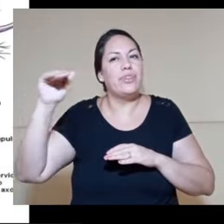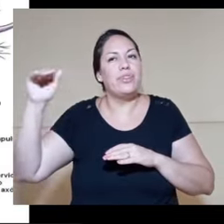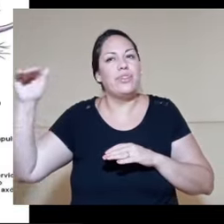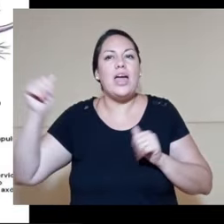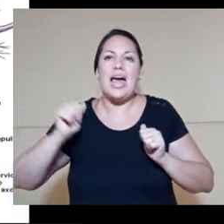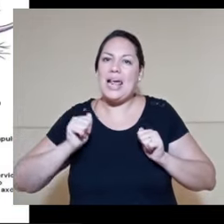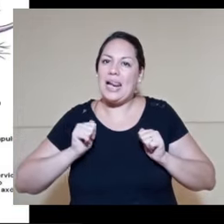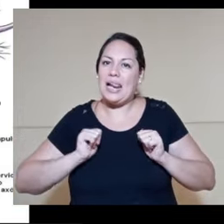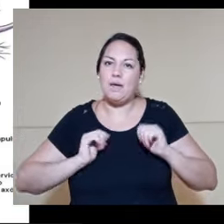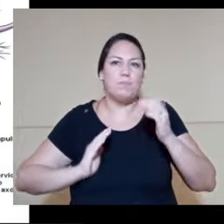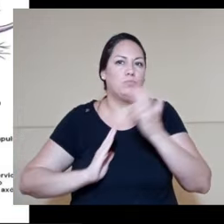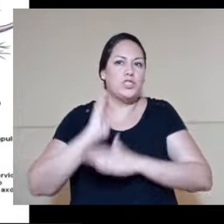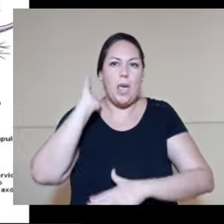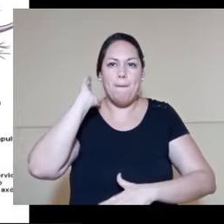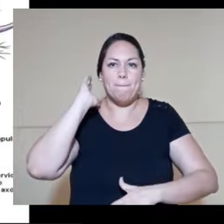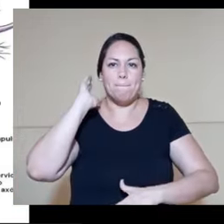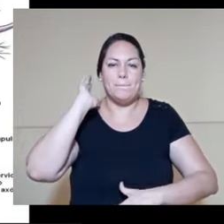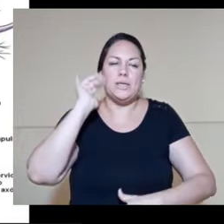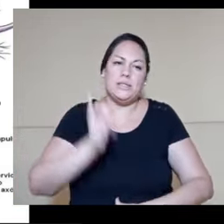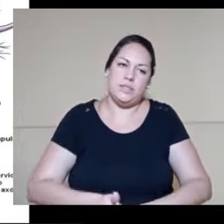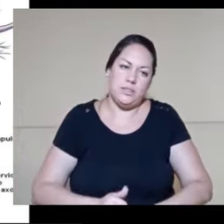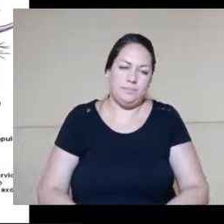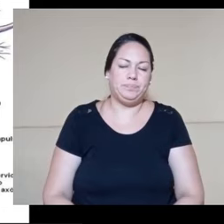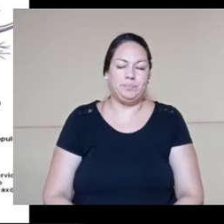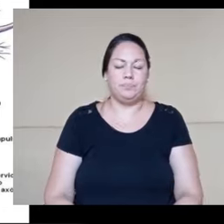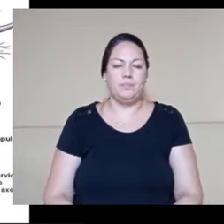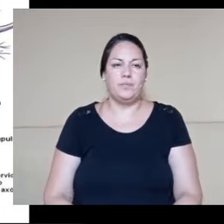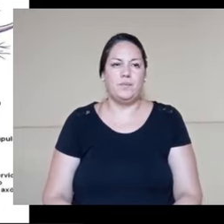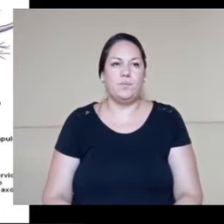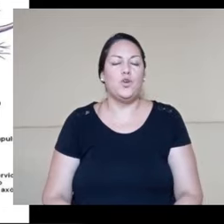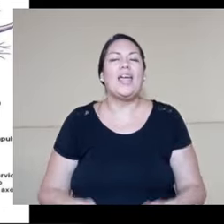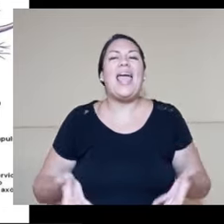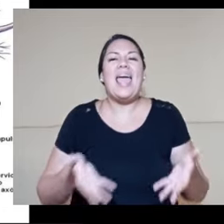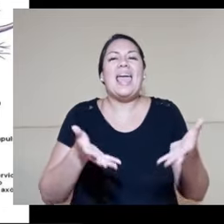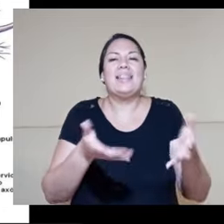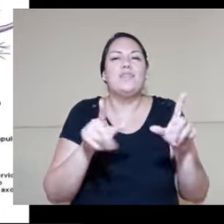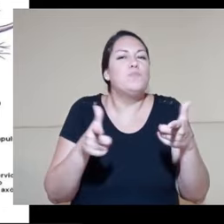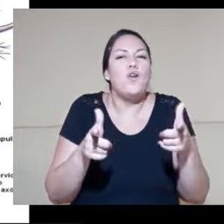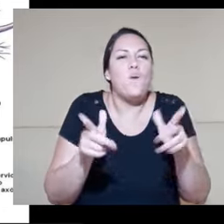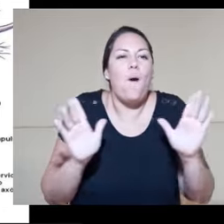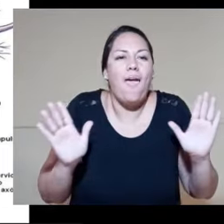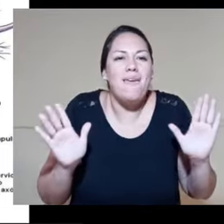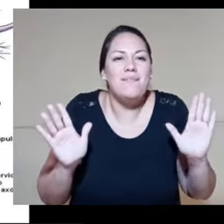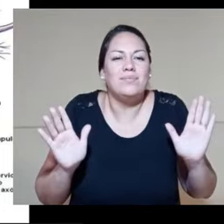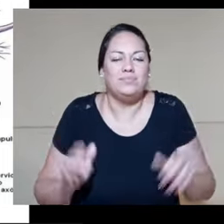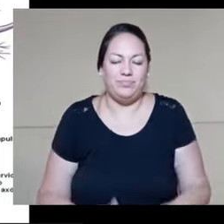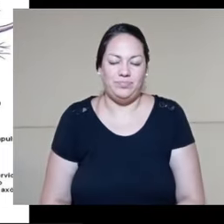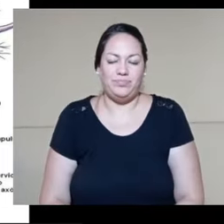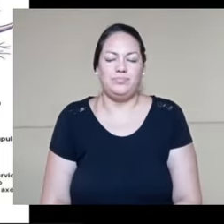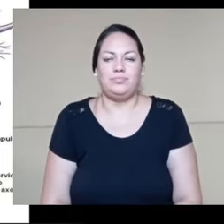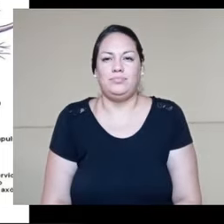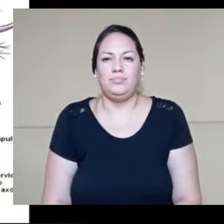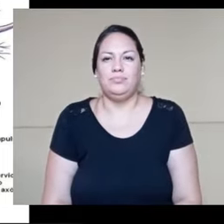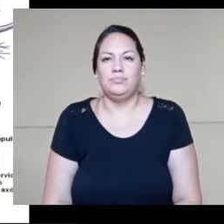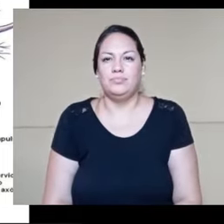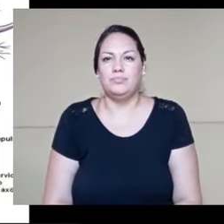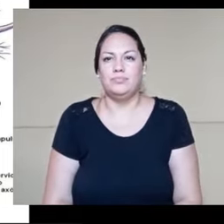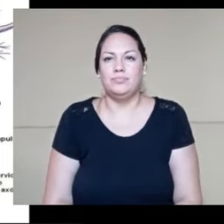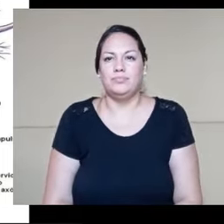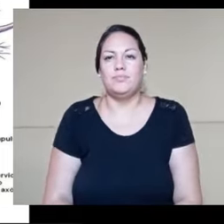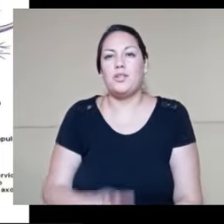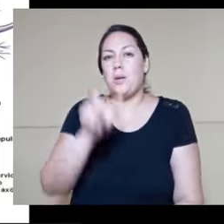muerte cerebral, ahí estaría siempre en reposo. Claro, en la muerte ya directamente está en reposo porque no hay estímulos de